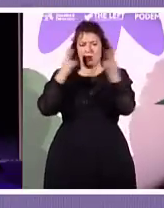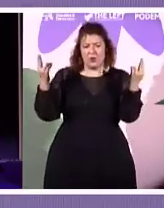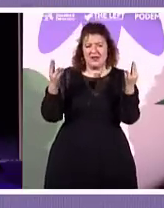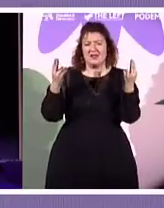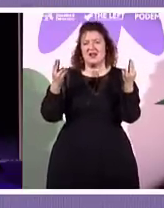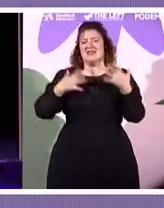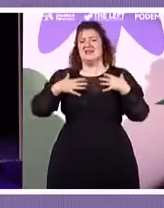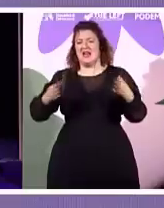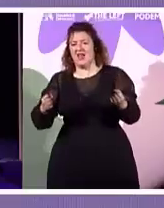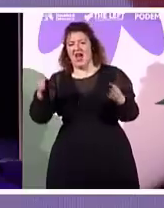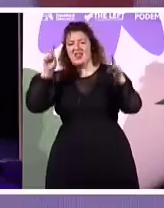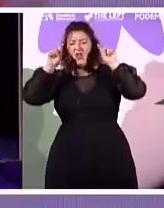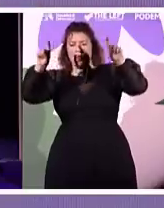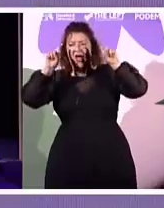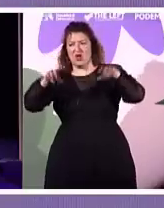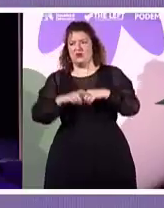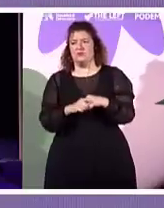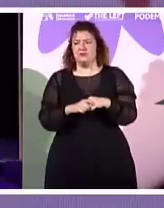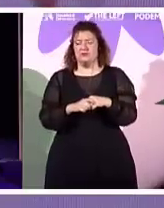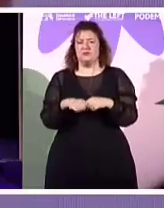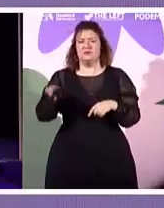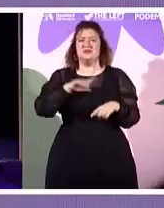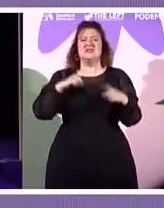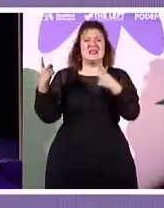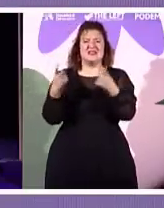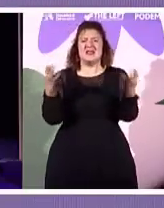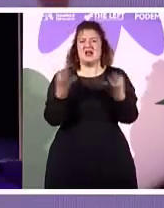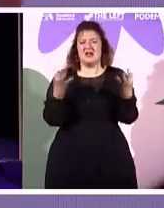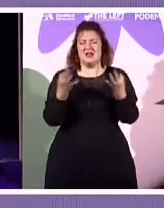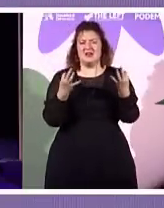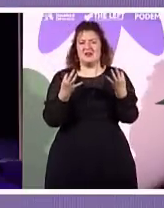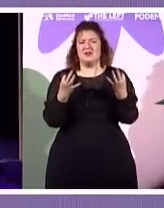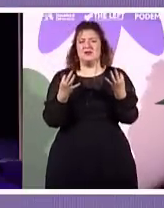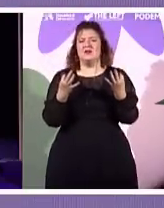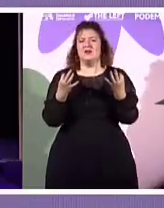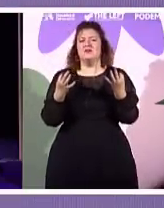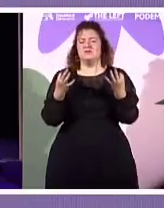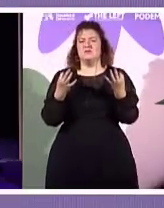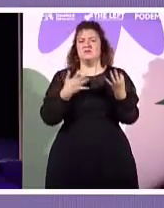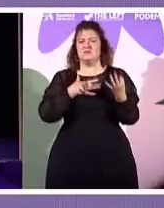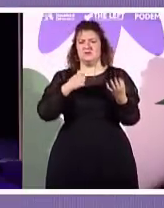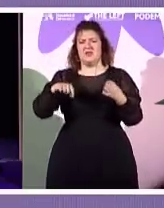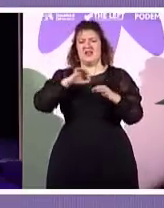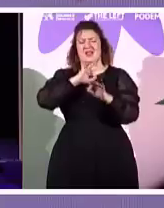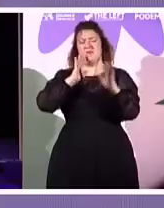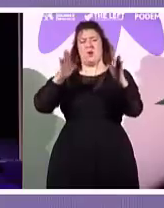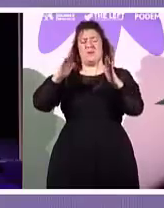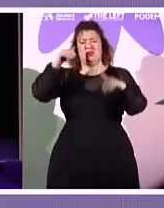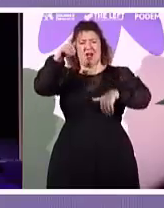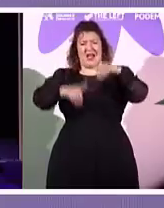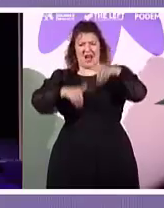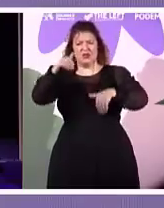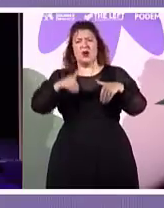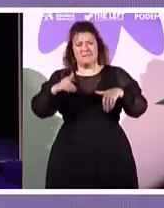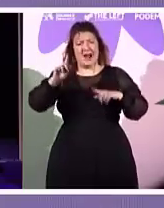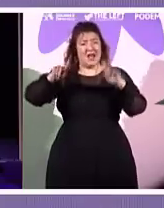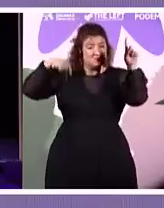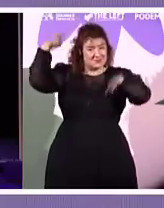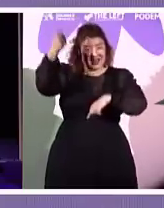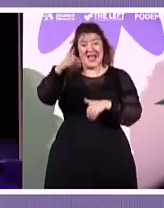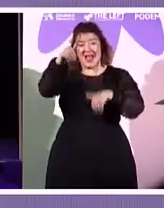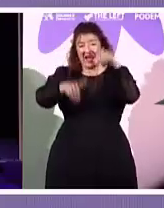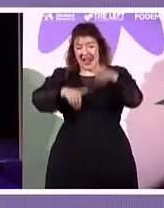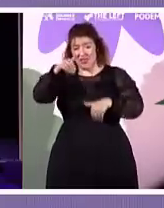y de la educación necesitamos también afrontar con fuerza un ciclo electoral para que En las siguientes